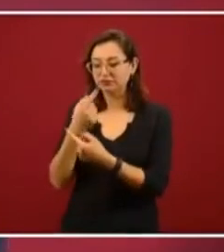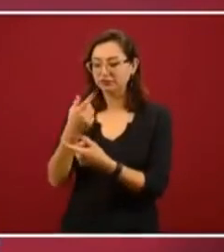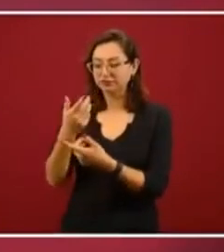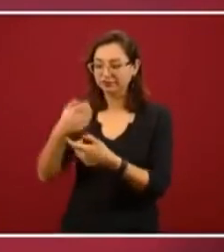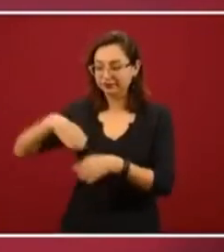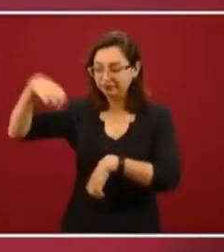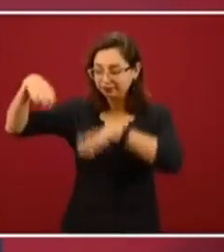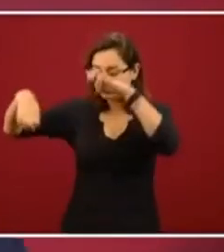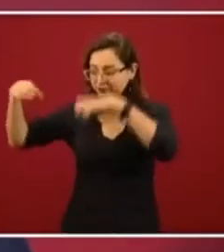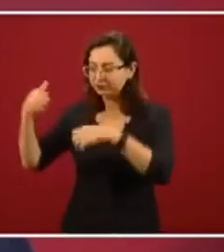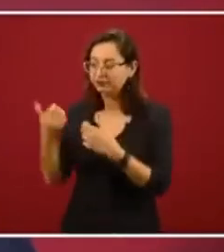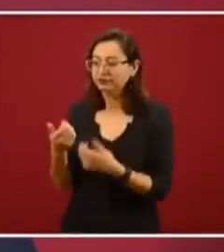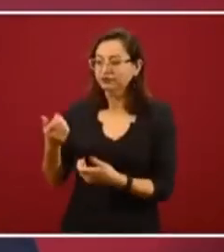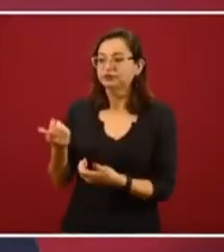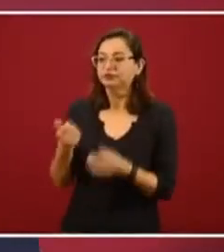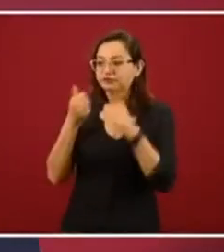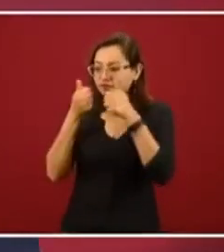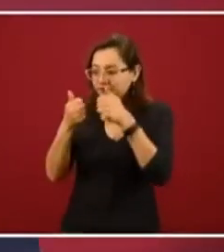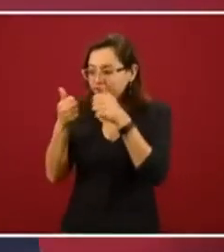Ya lo hacemos,